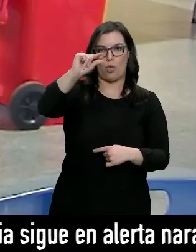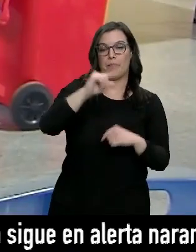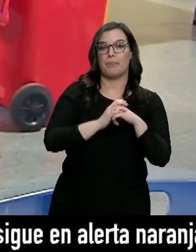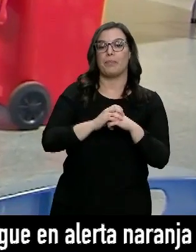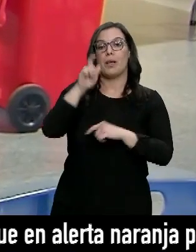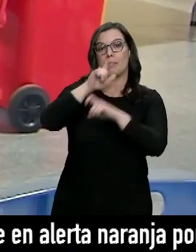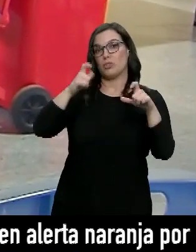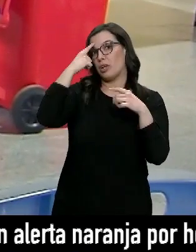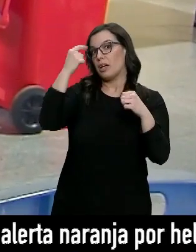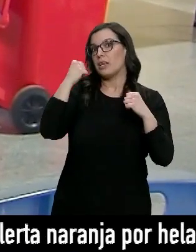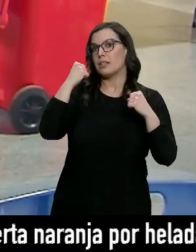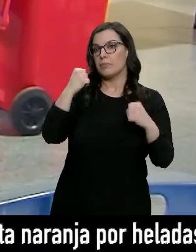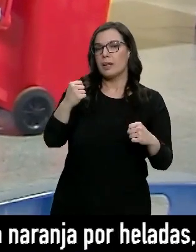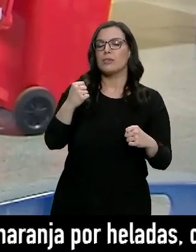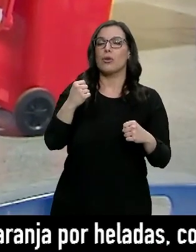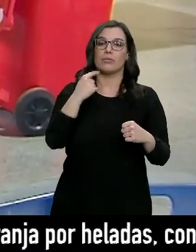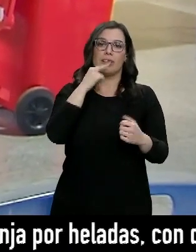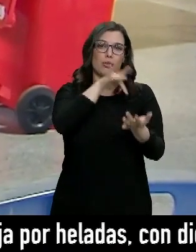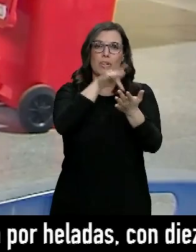como este por la alta tasa de infección.